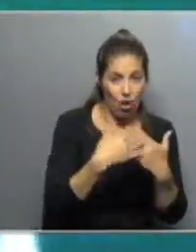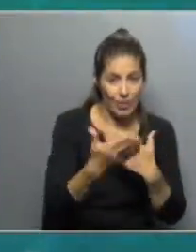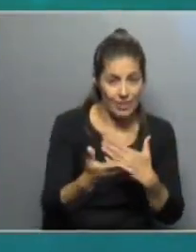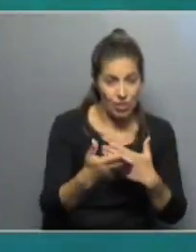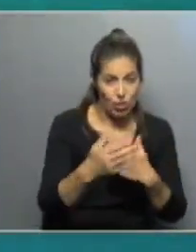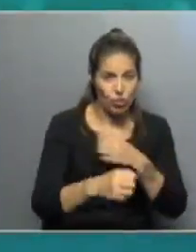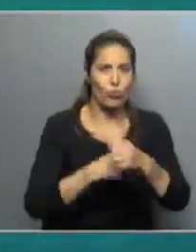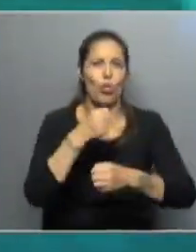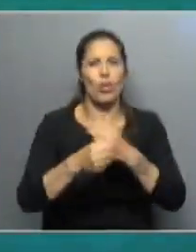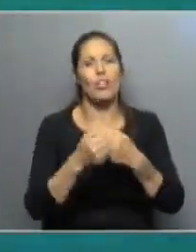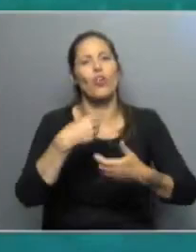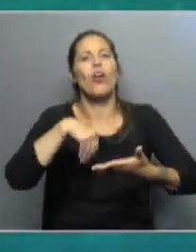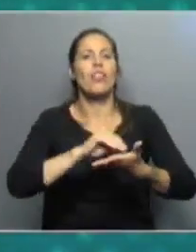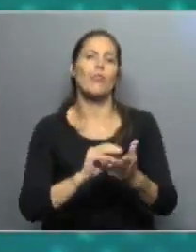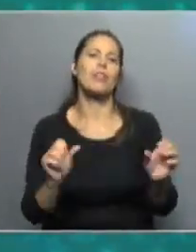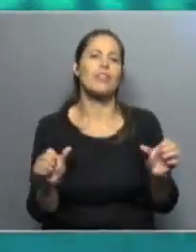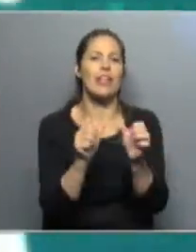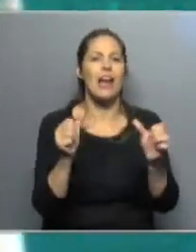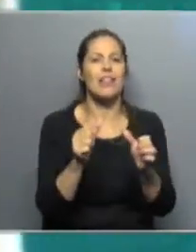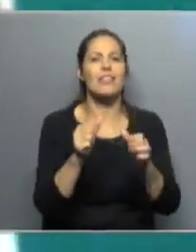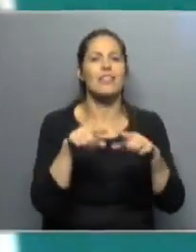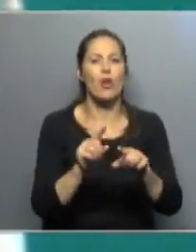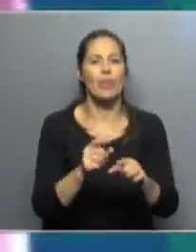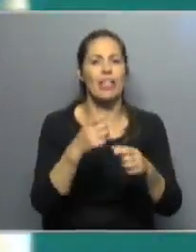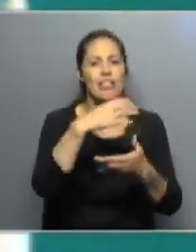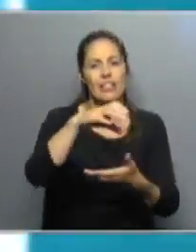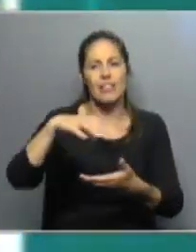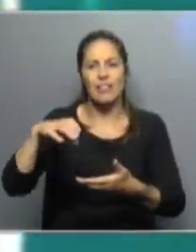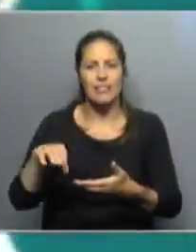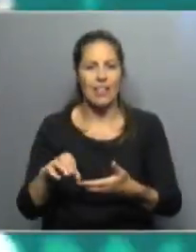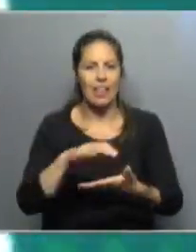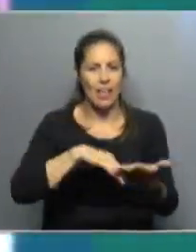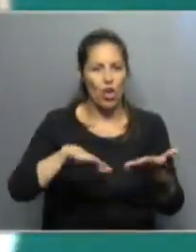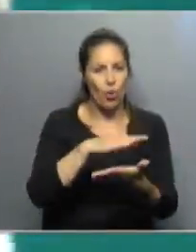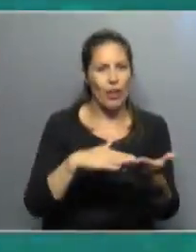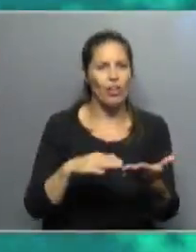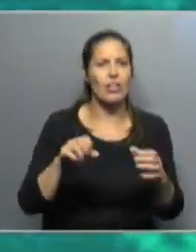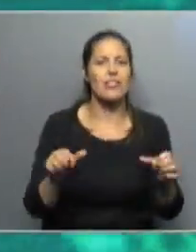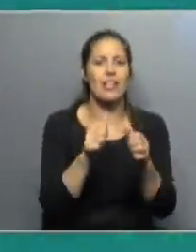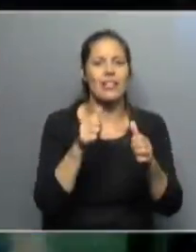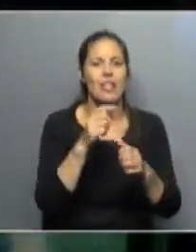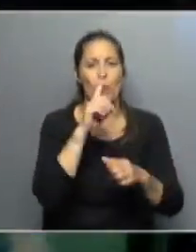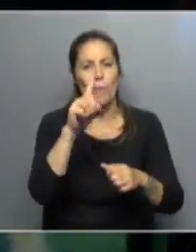el año. Y además se hacen funciones descentralizadas en los barrios, de cuales se llevan hechas ya más